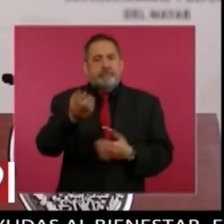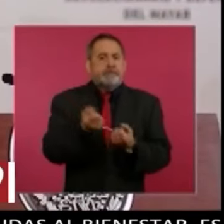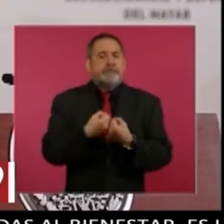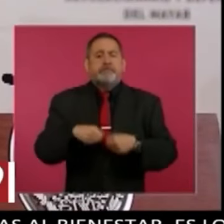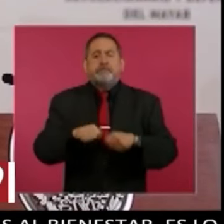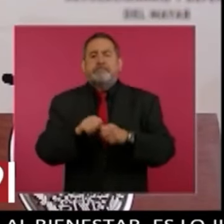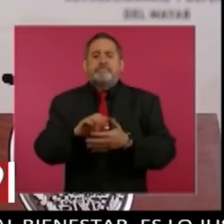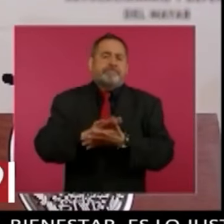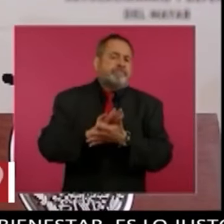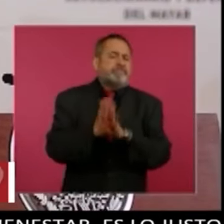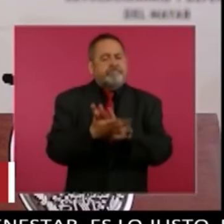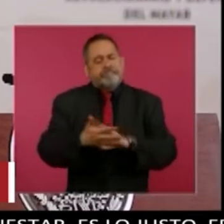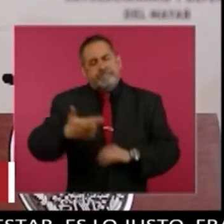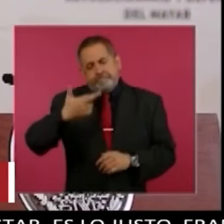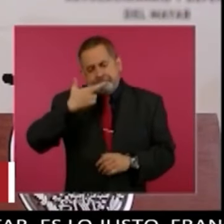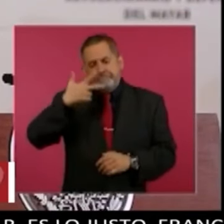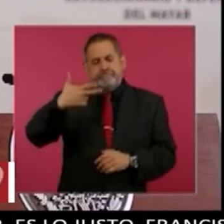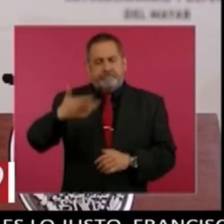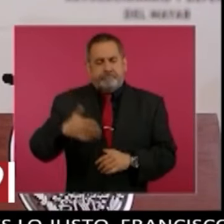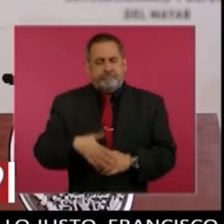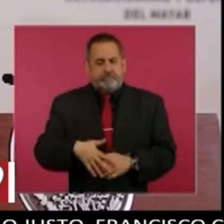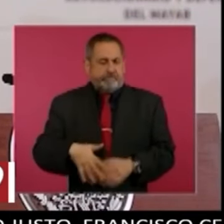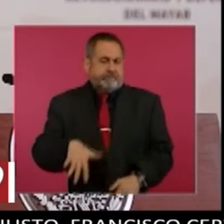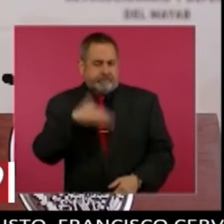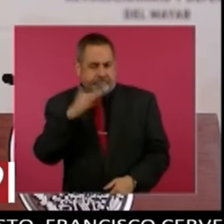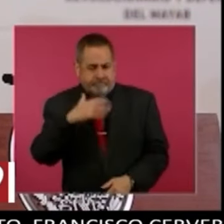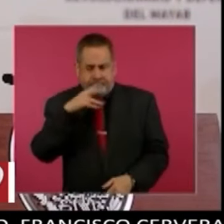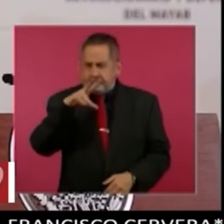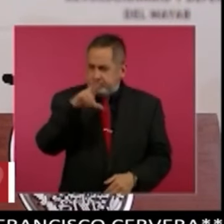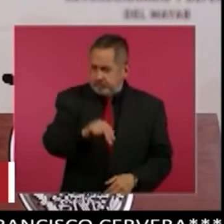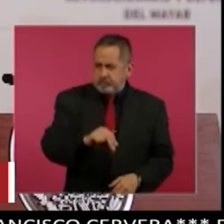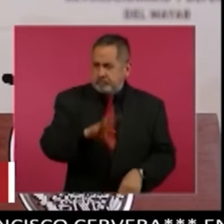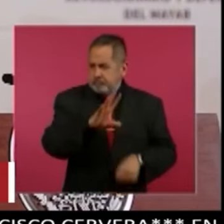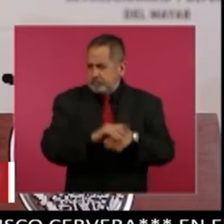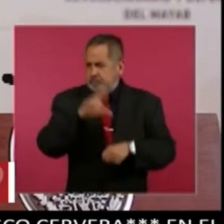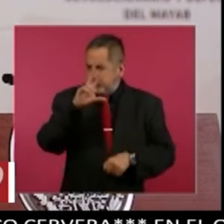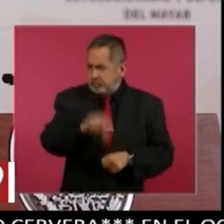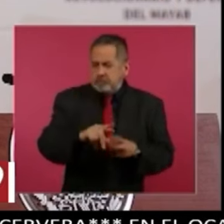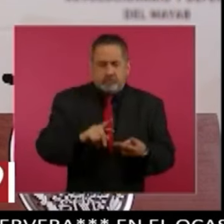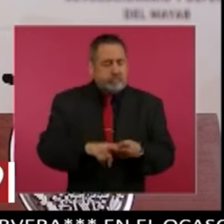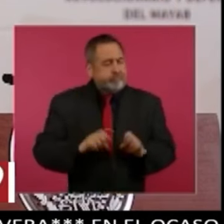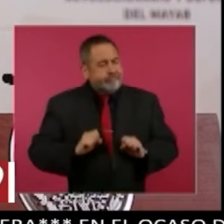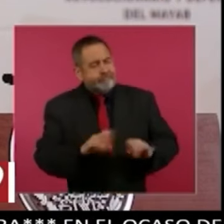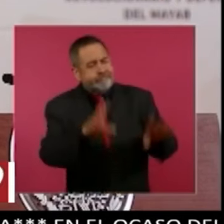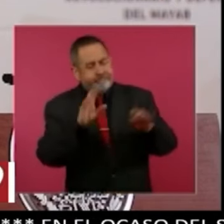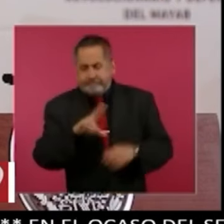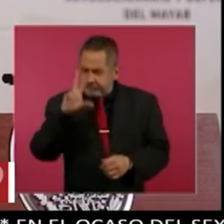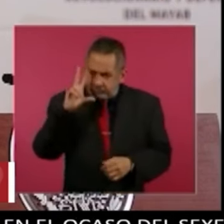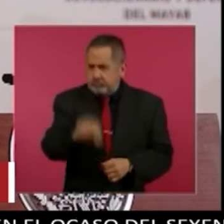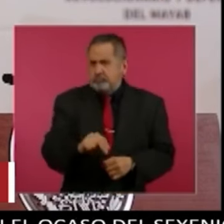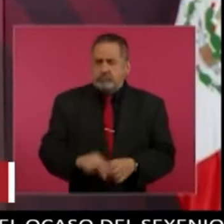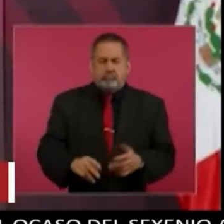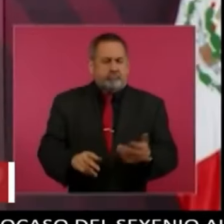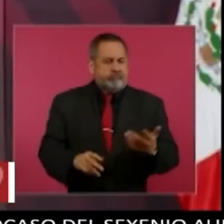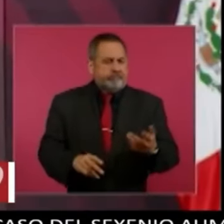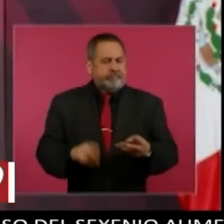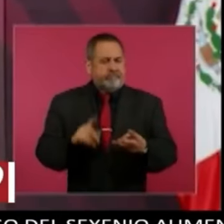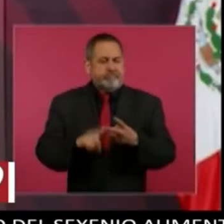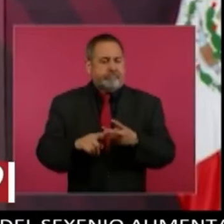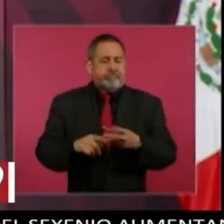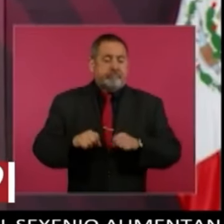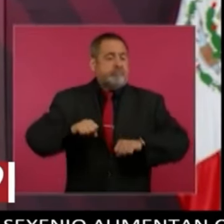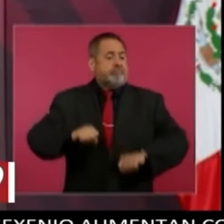para hacer otra elección. Si el inquilino de Palacio estuviera seguro del triunfo